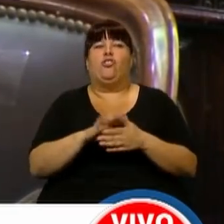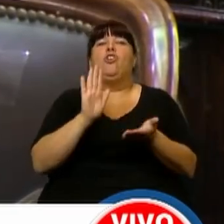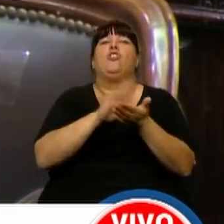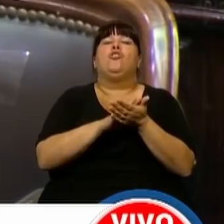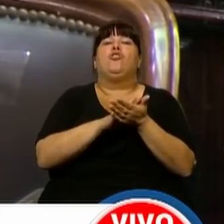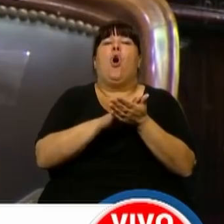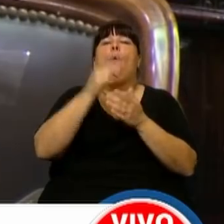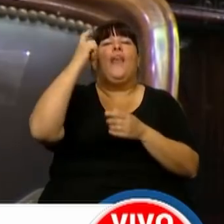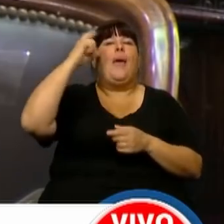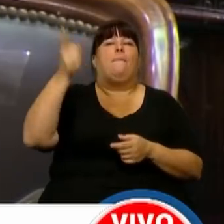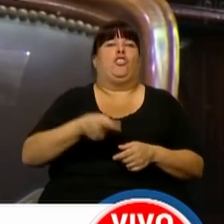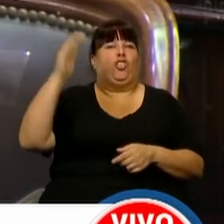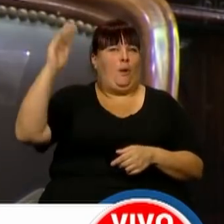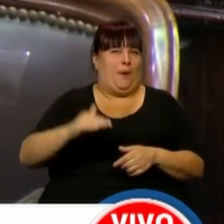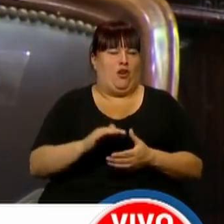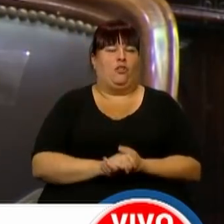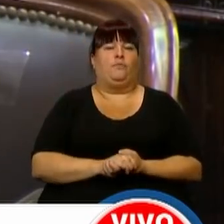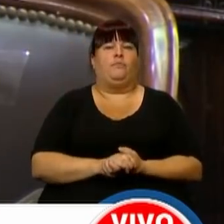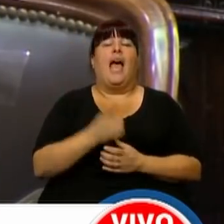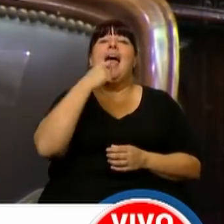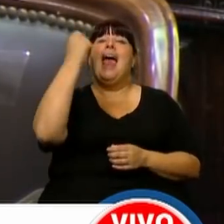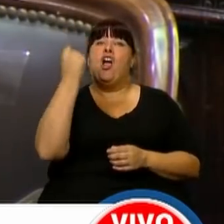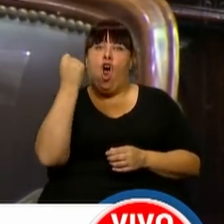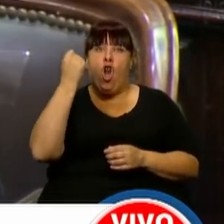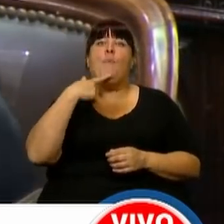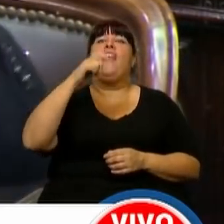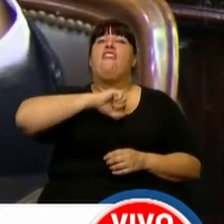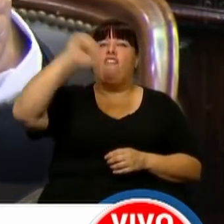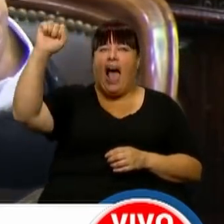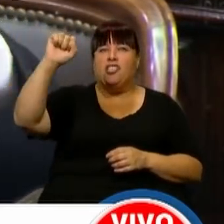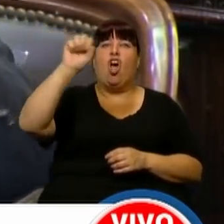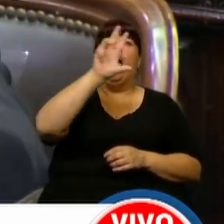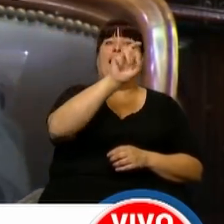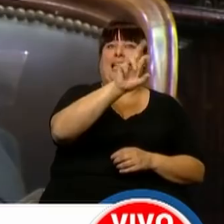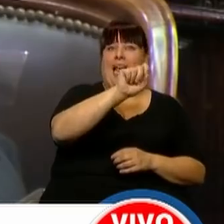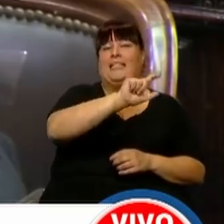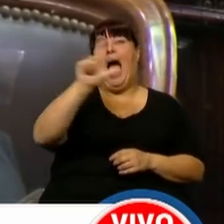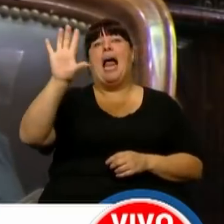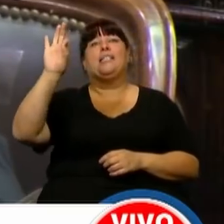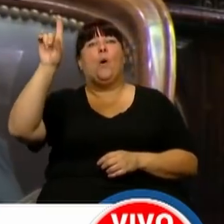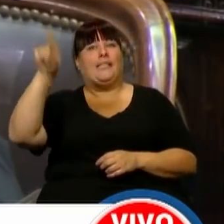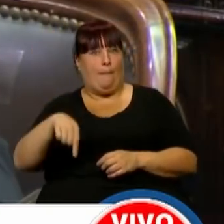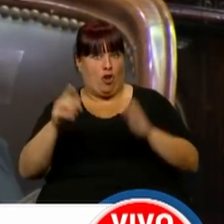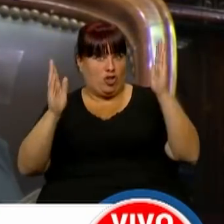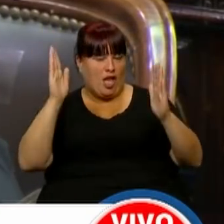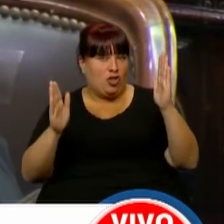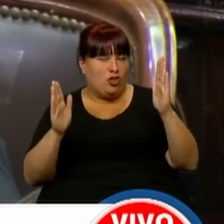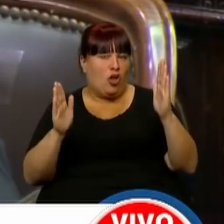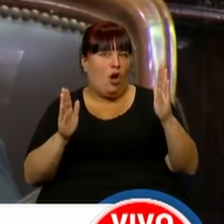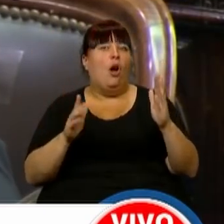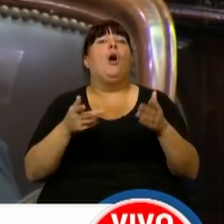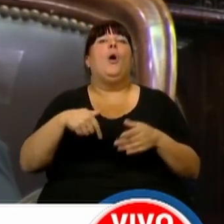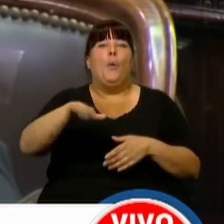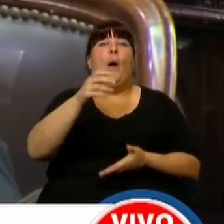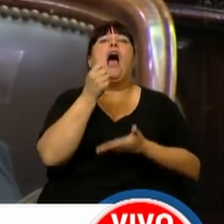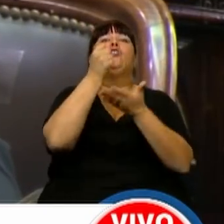términos nominales un 10%. En una economía que va a tener una inflación que va a estar entre el 30 y el 50%, vamos a